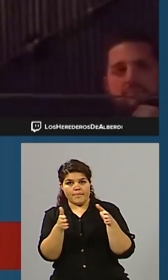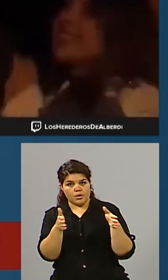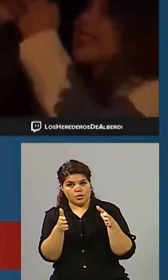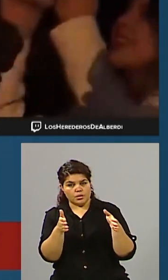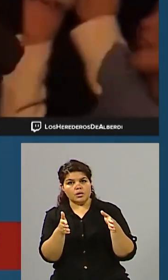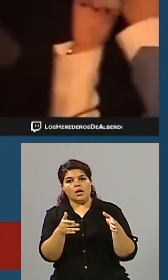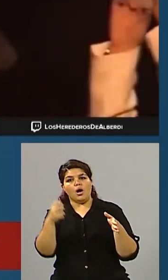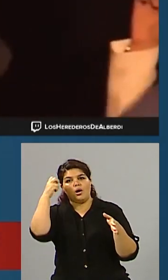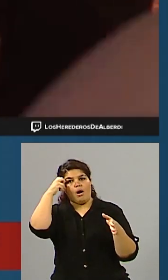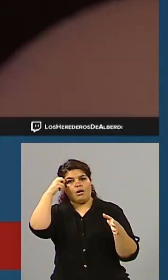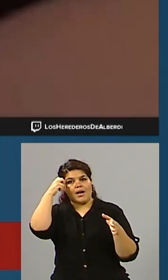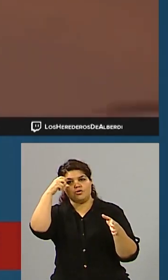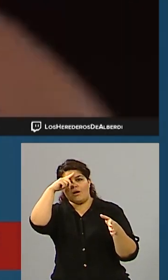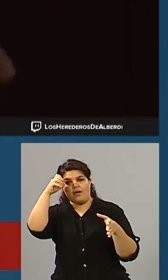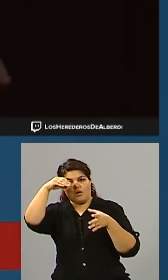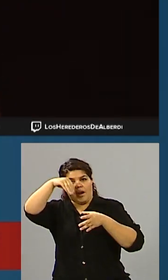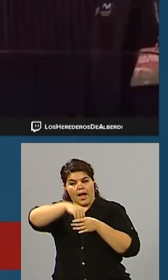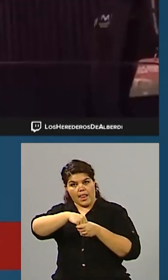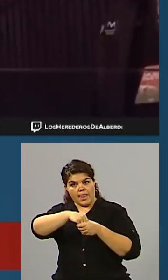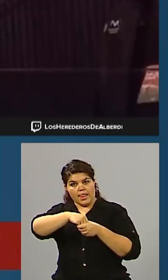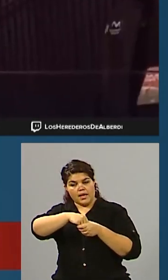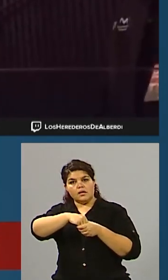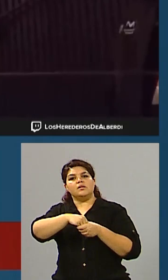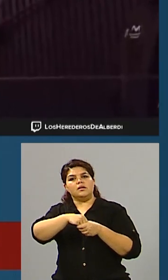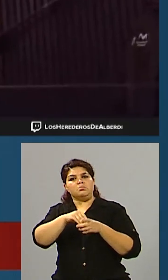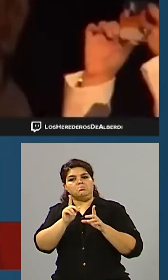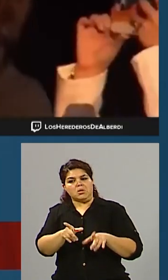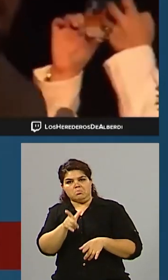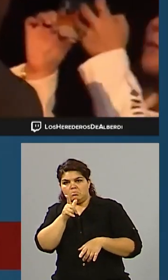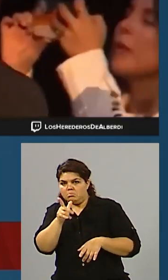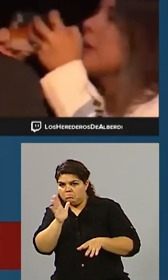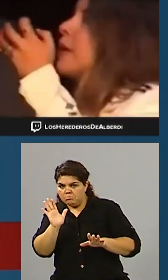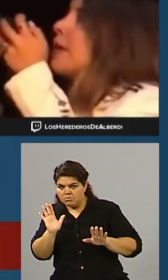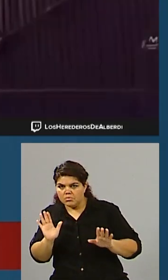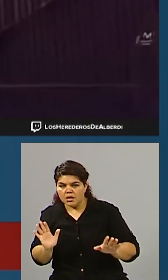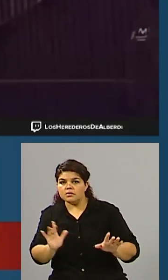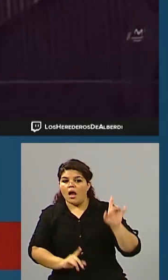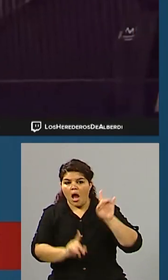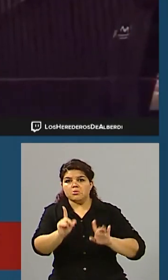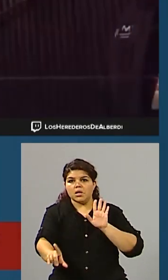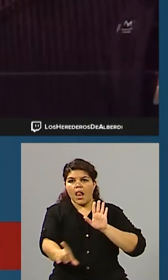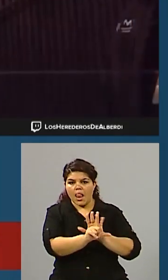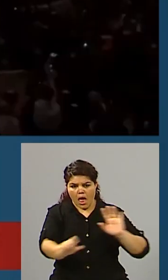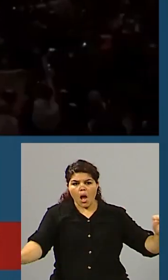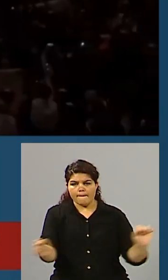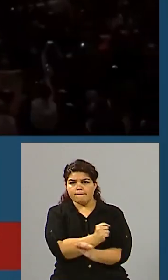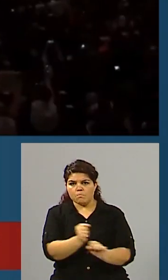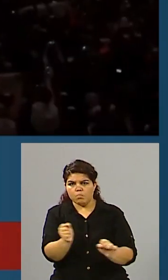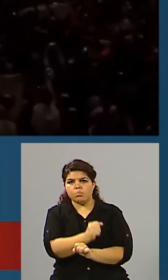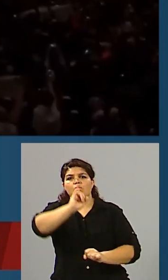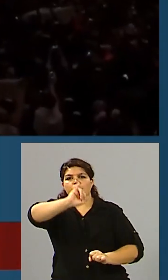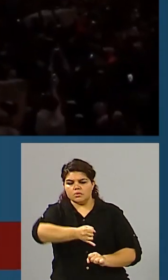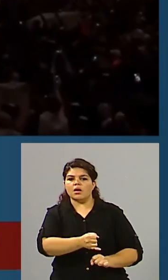en el Congreso, la posibilidad de que haya leyes que puedan avanzar en el debate